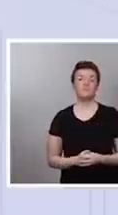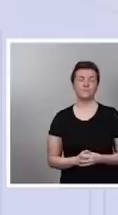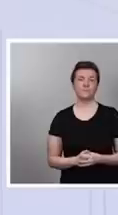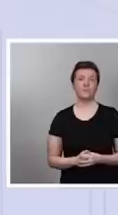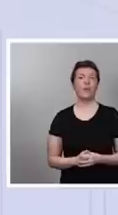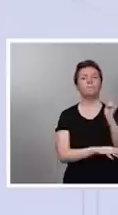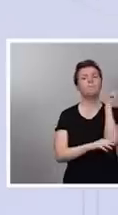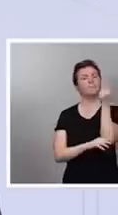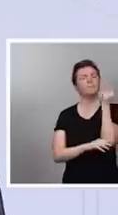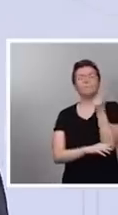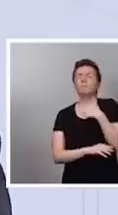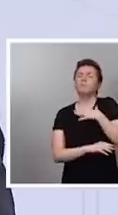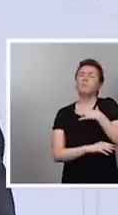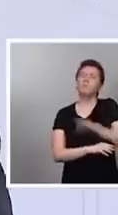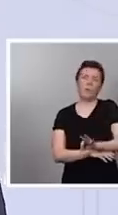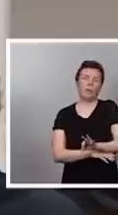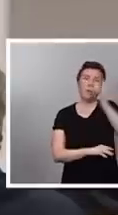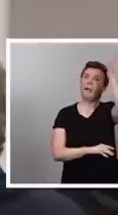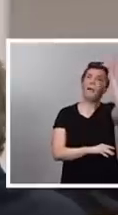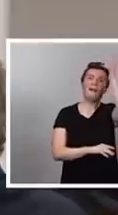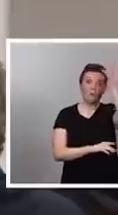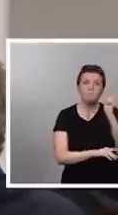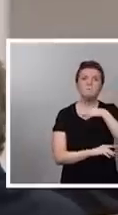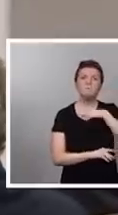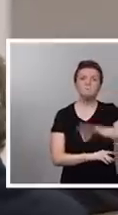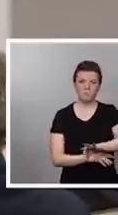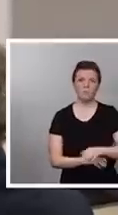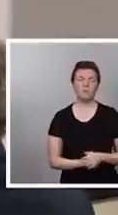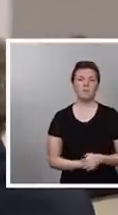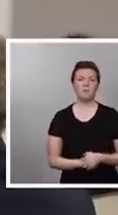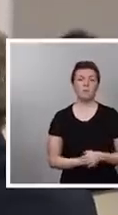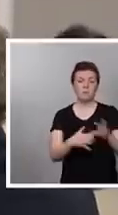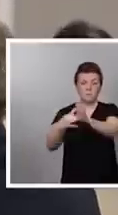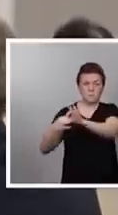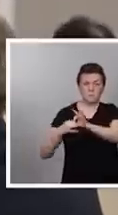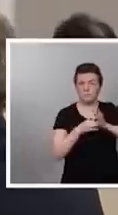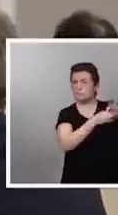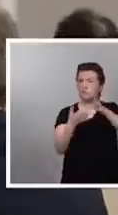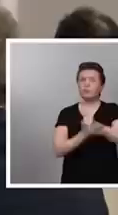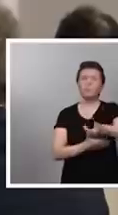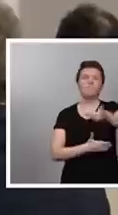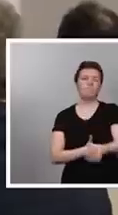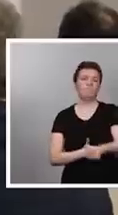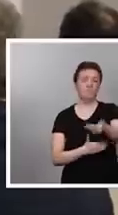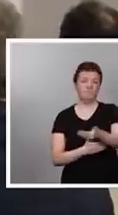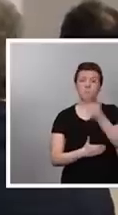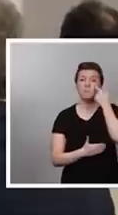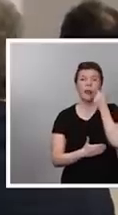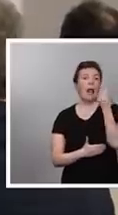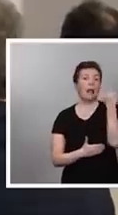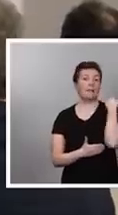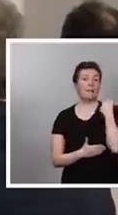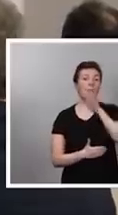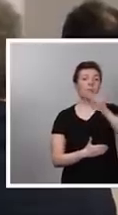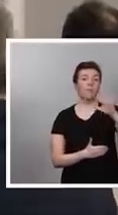nadie. Los colgarían de las farolas de Caracas si estuvieran en Caracas. Bueno, entonces él va, la